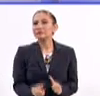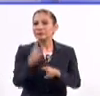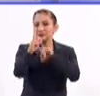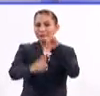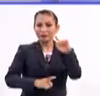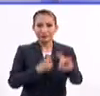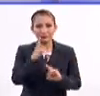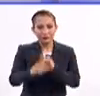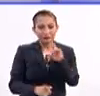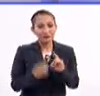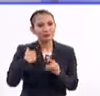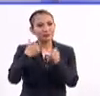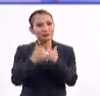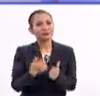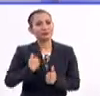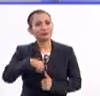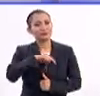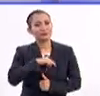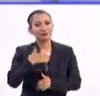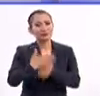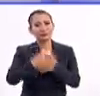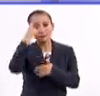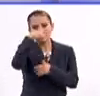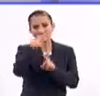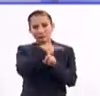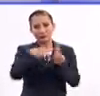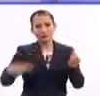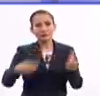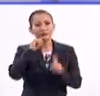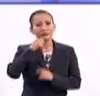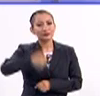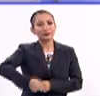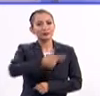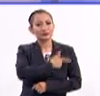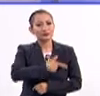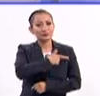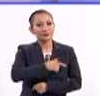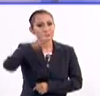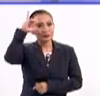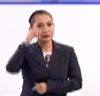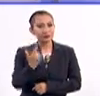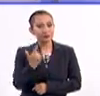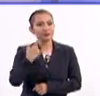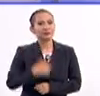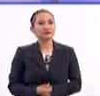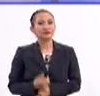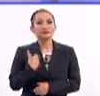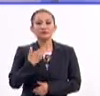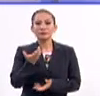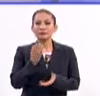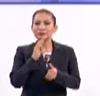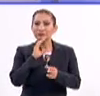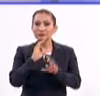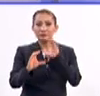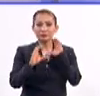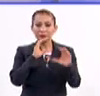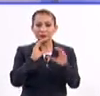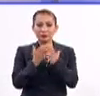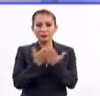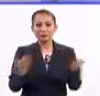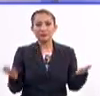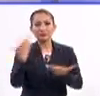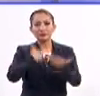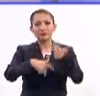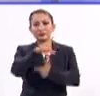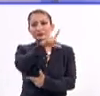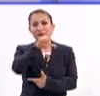los deportes. Así que quédense con nosotros en la próxima hora y media. También saludamos con mucho gusto a Griselda Yebra, quien nos permite comunicarnos con ustedes a